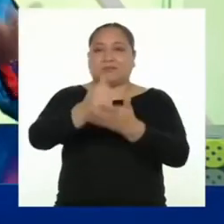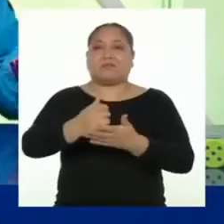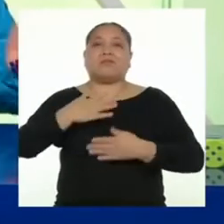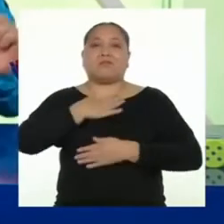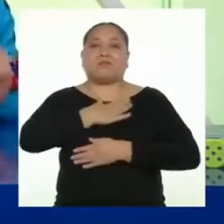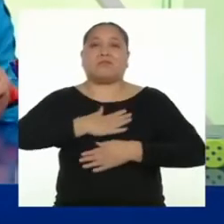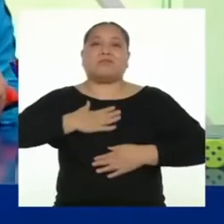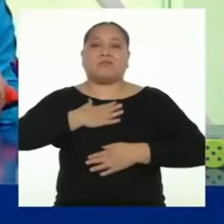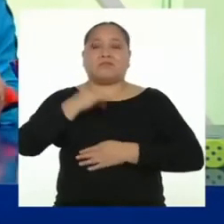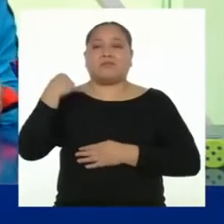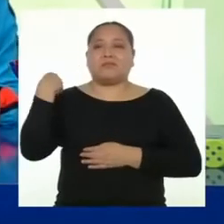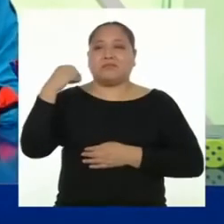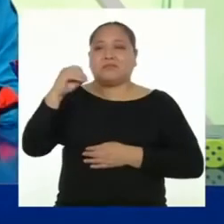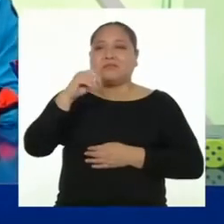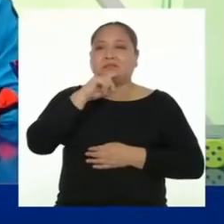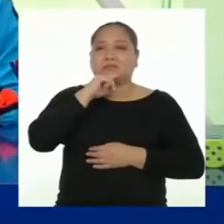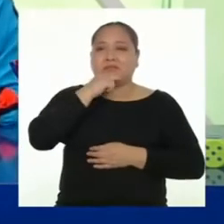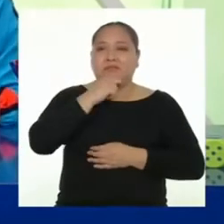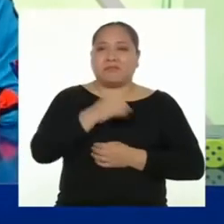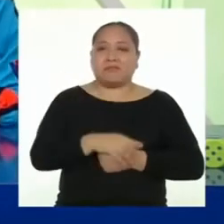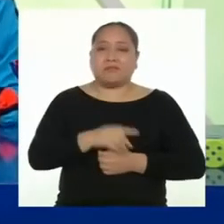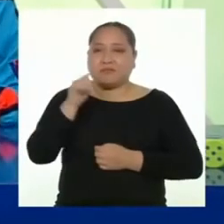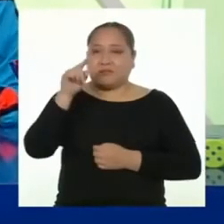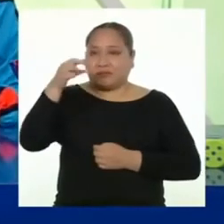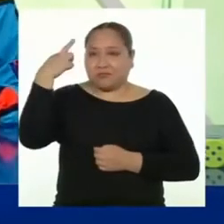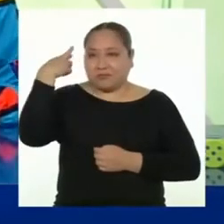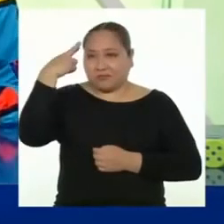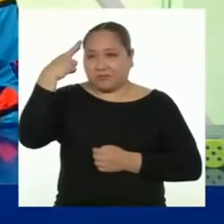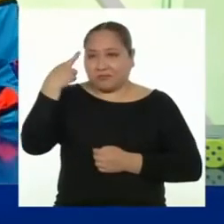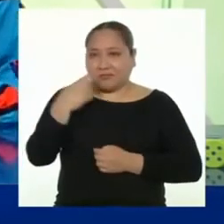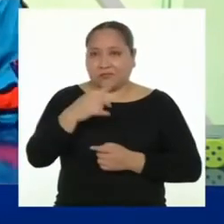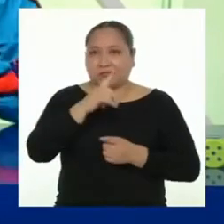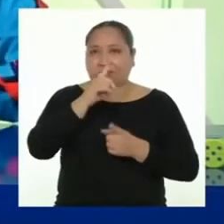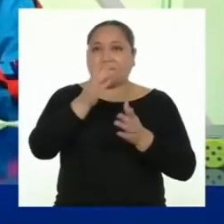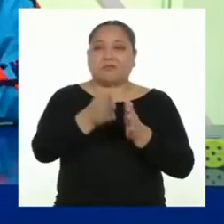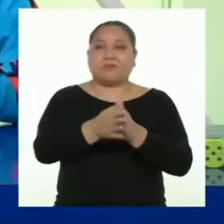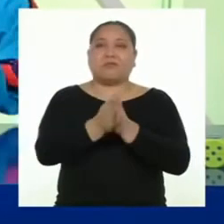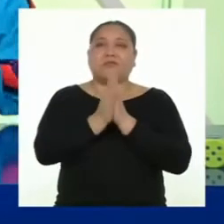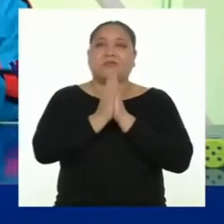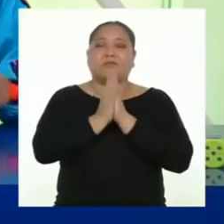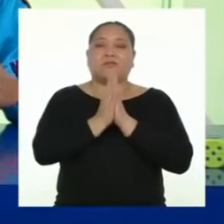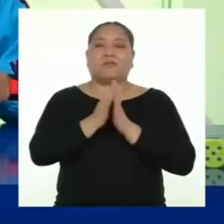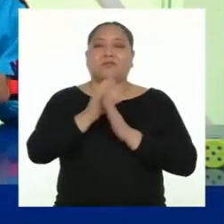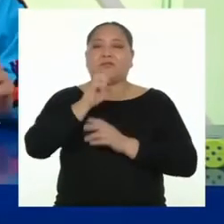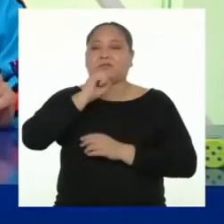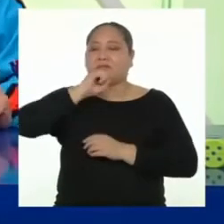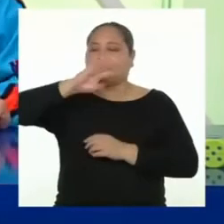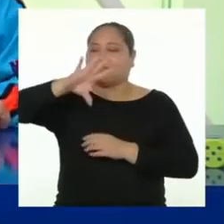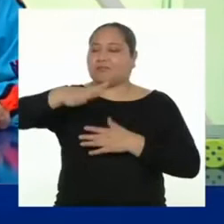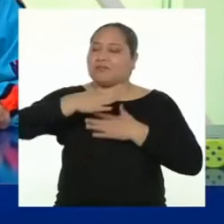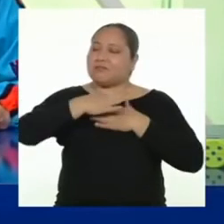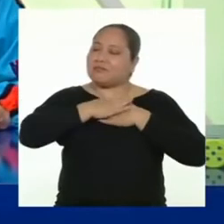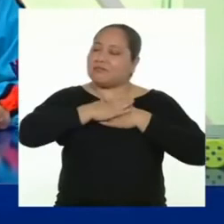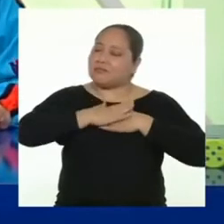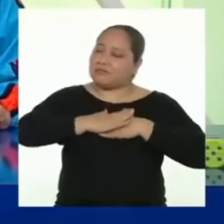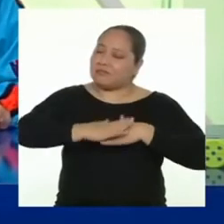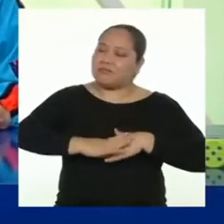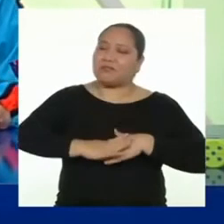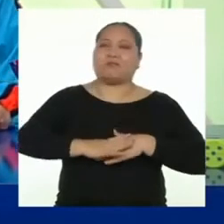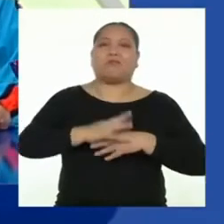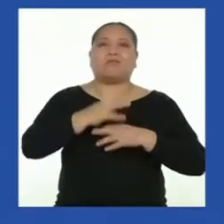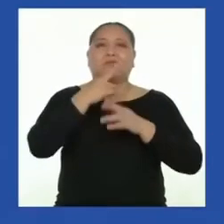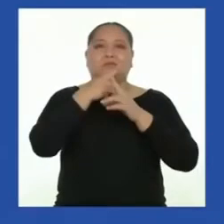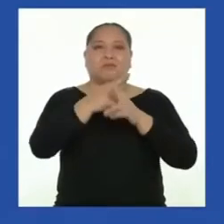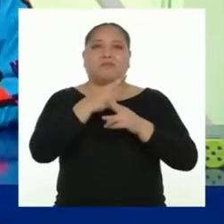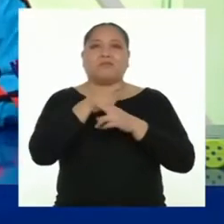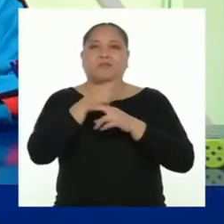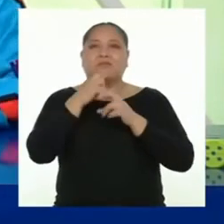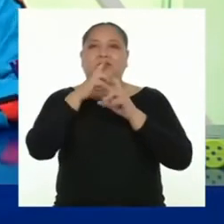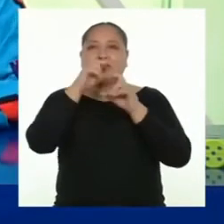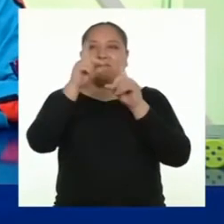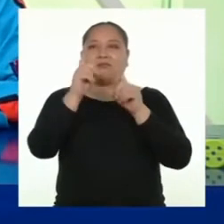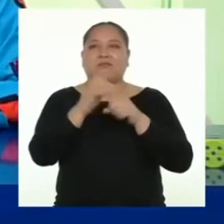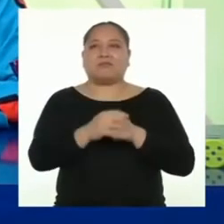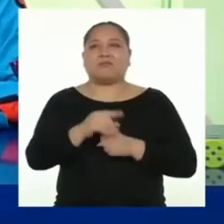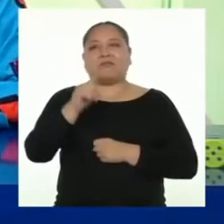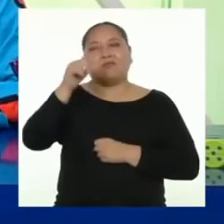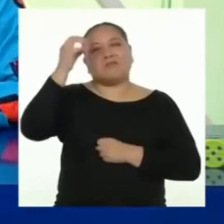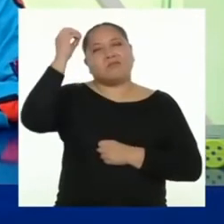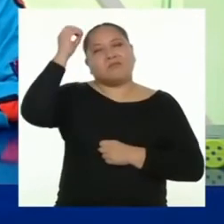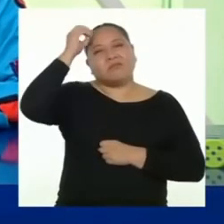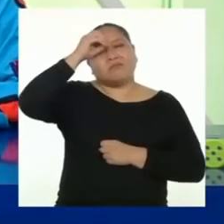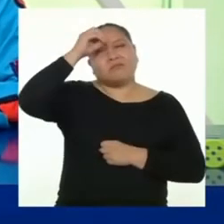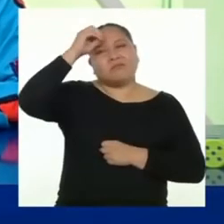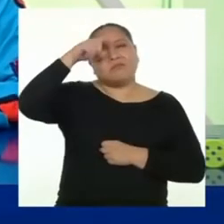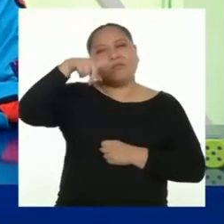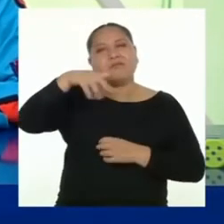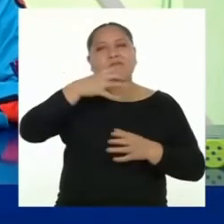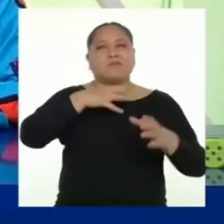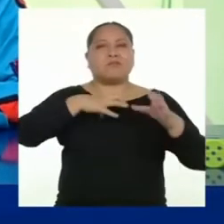del bienestar de las adolescentes. Por eso, les pedimos que se expresen con libertad al momento de responder las preguntas. ¿Qué